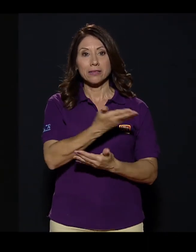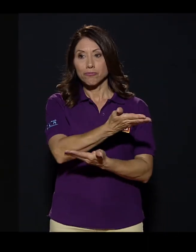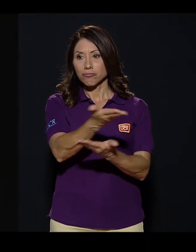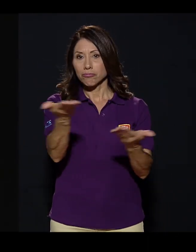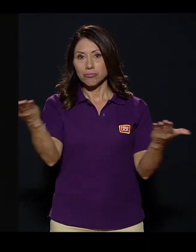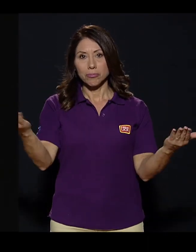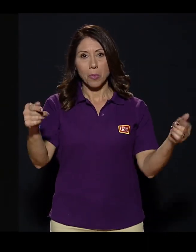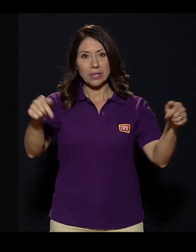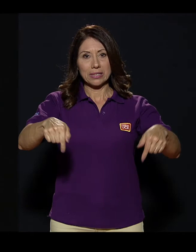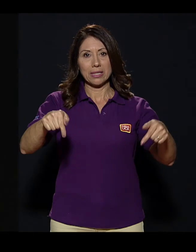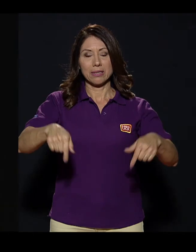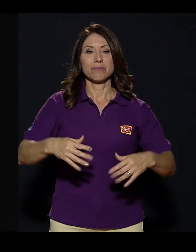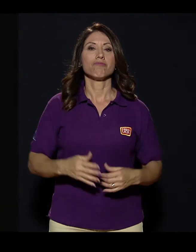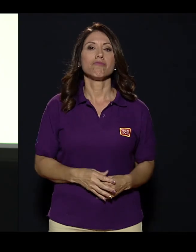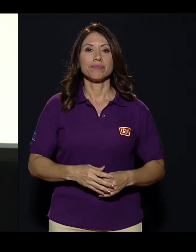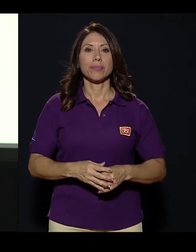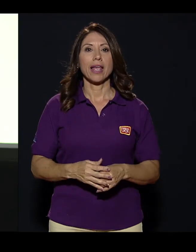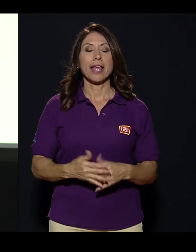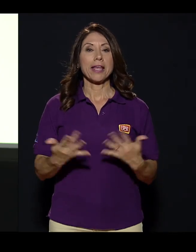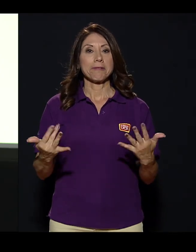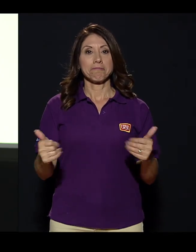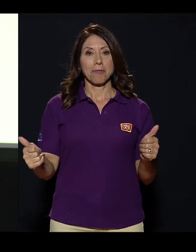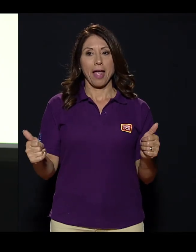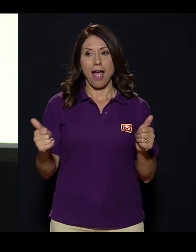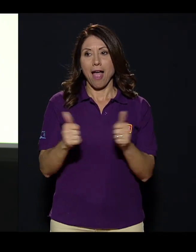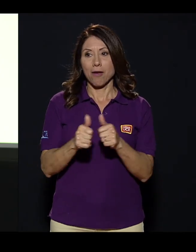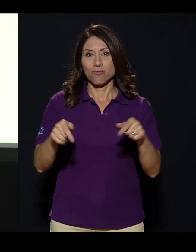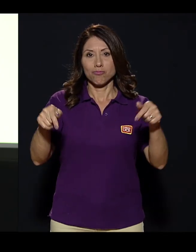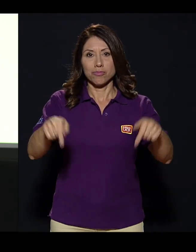y discapacidad. Mi nombre es Walter Soto,